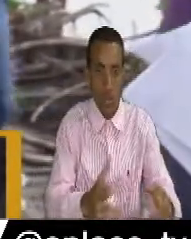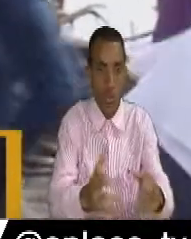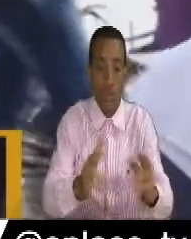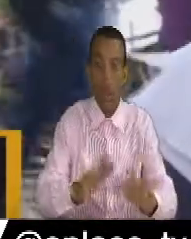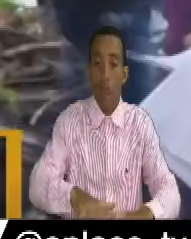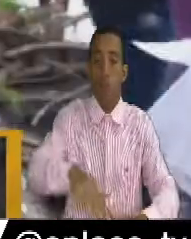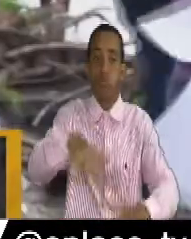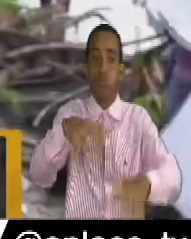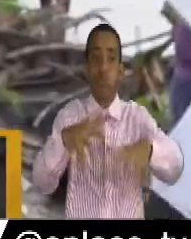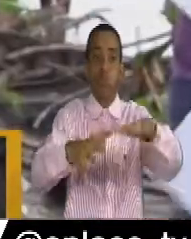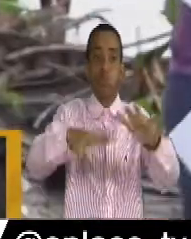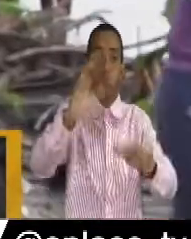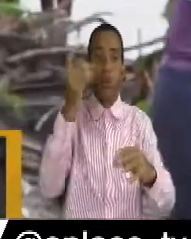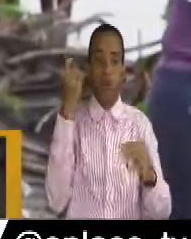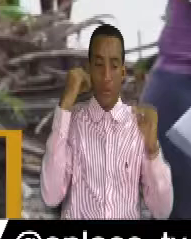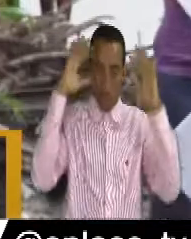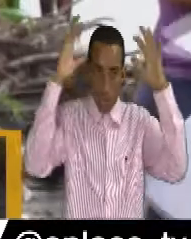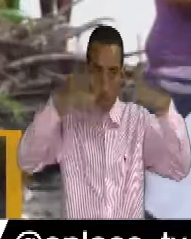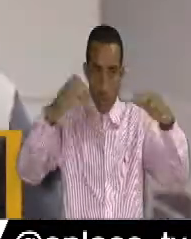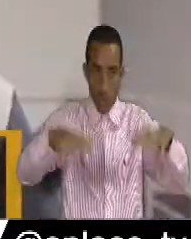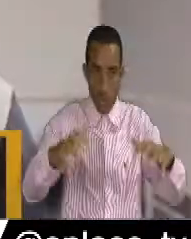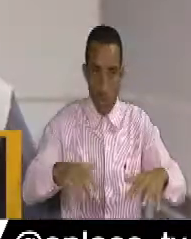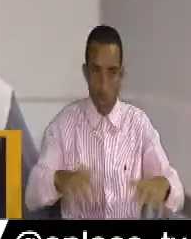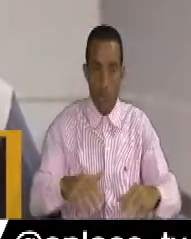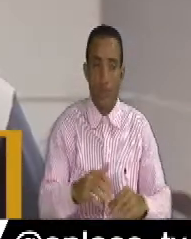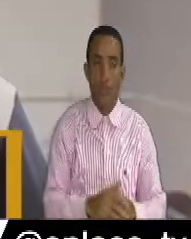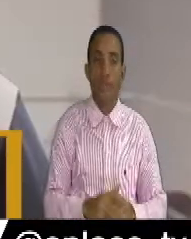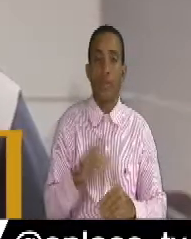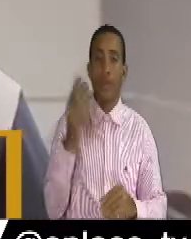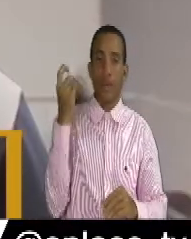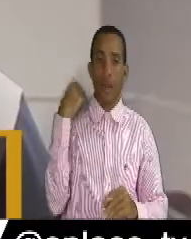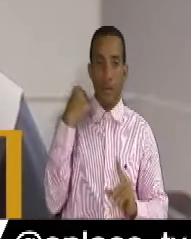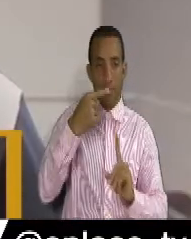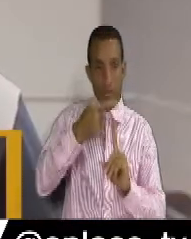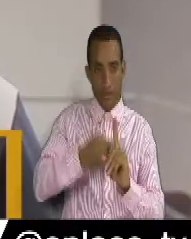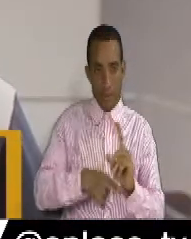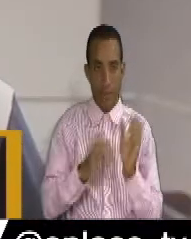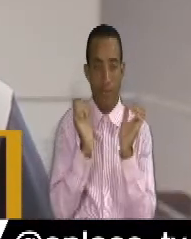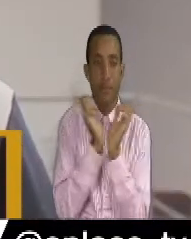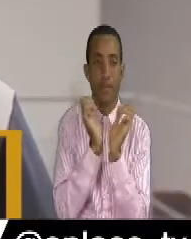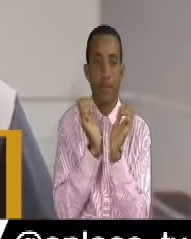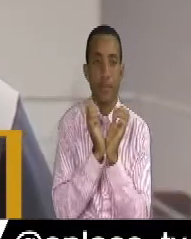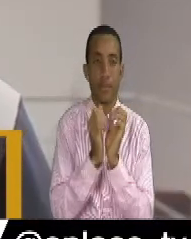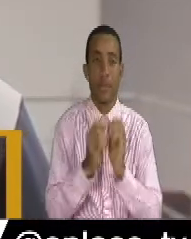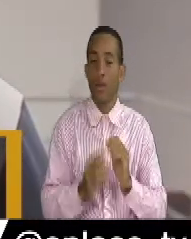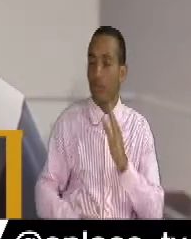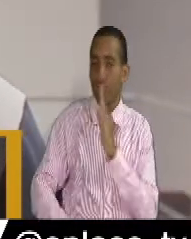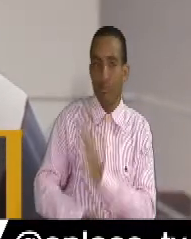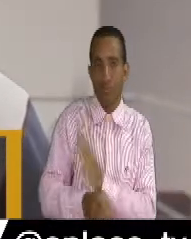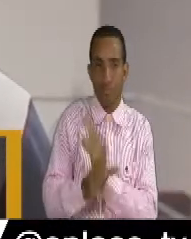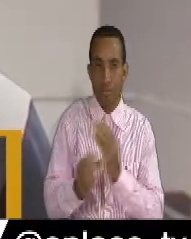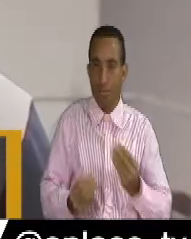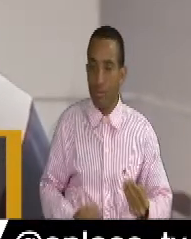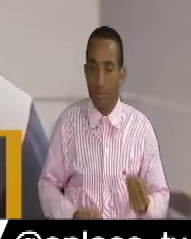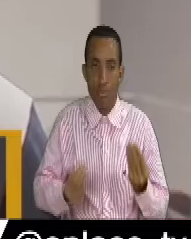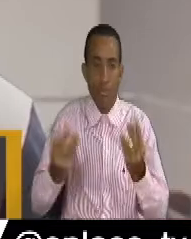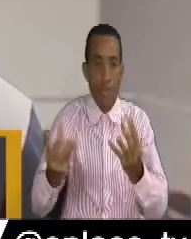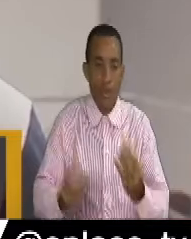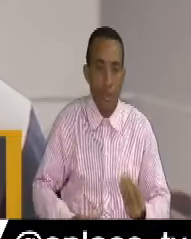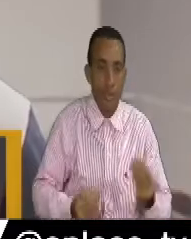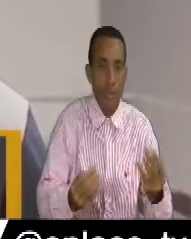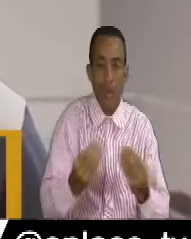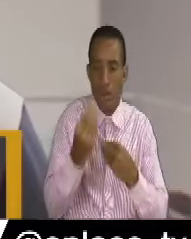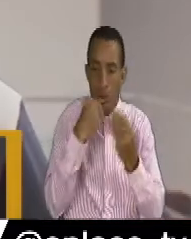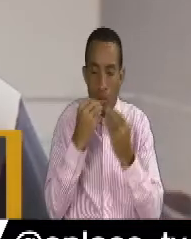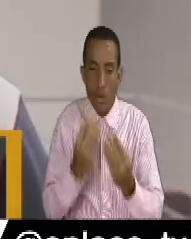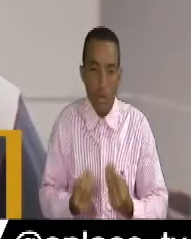invernal que vivió el país durante el pasado mes de mayo. Vamos a seguir haciendo estas entregas, ya tenemos todas las